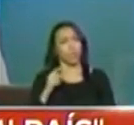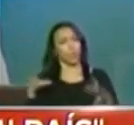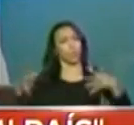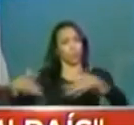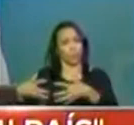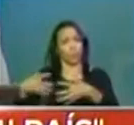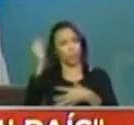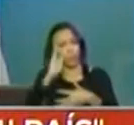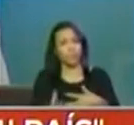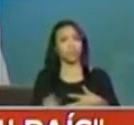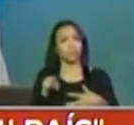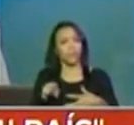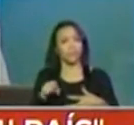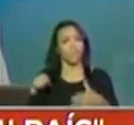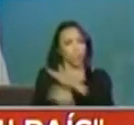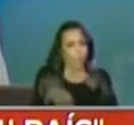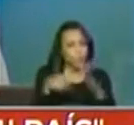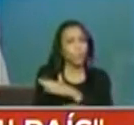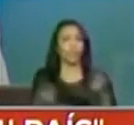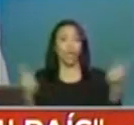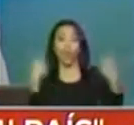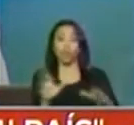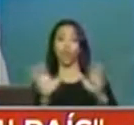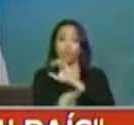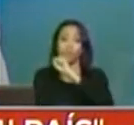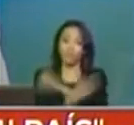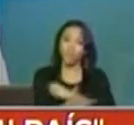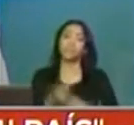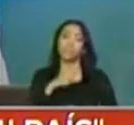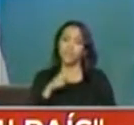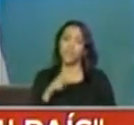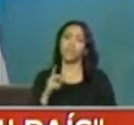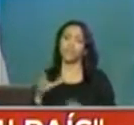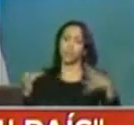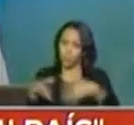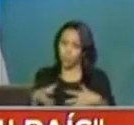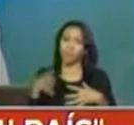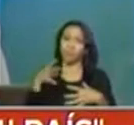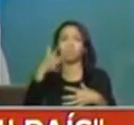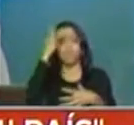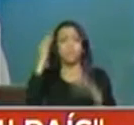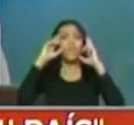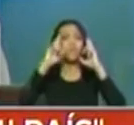Un Brasil que lucha contra la corrupción. A un Brasil que respeta los derechos individuales.